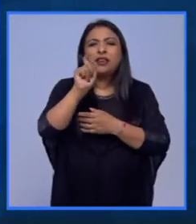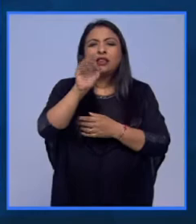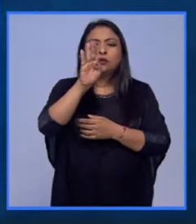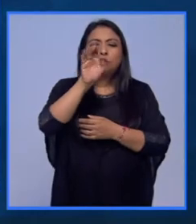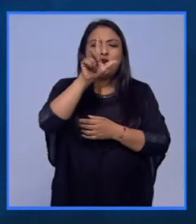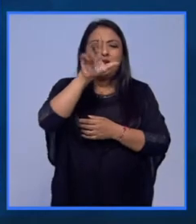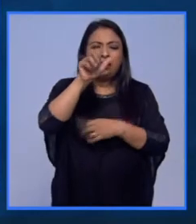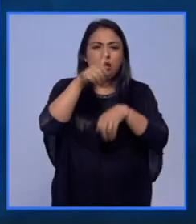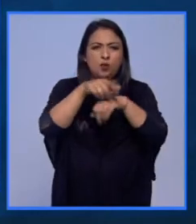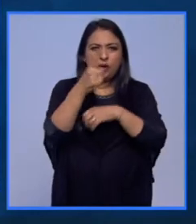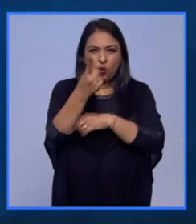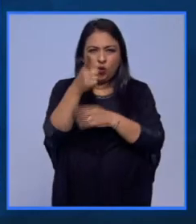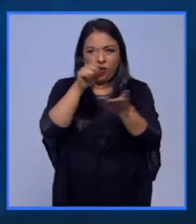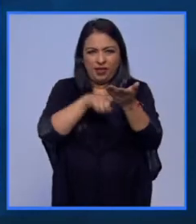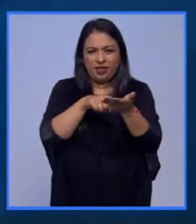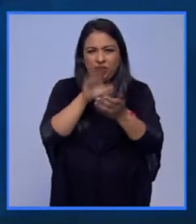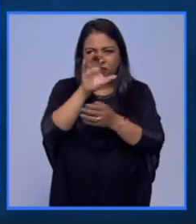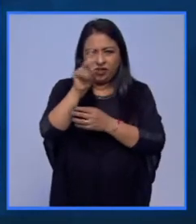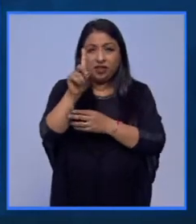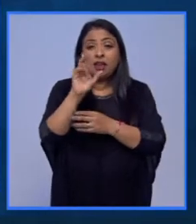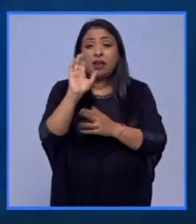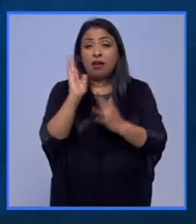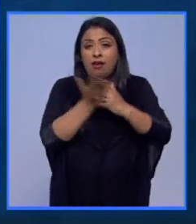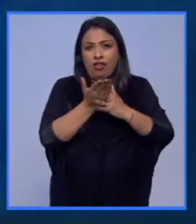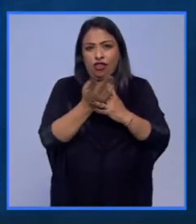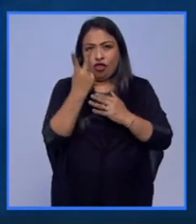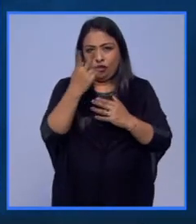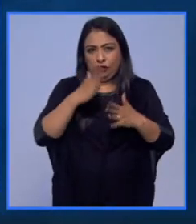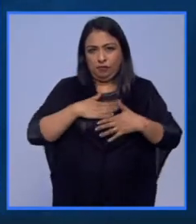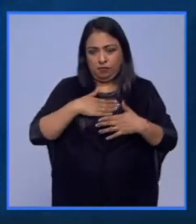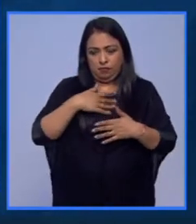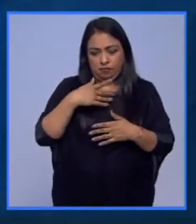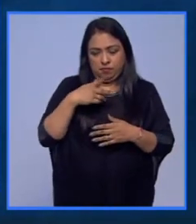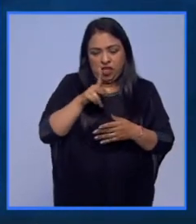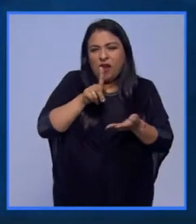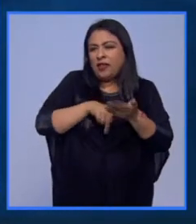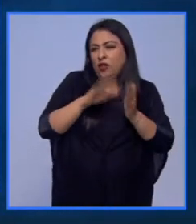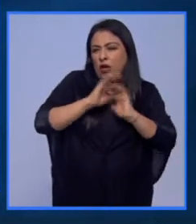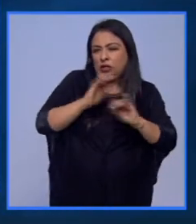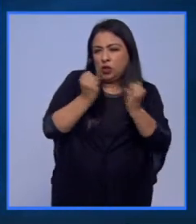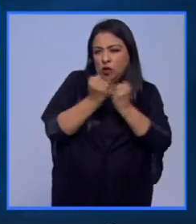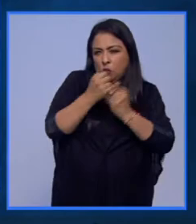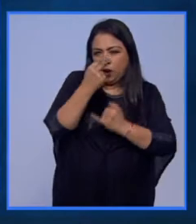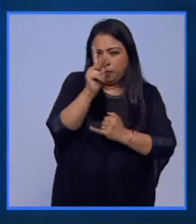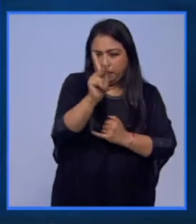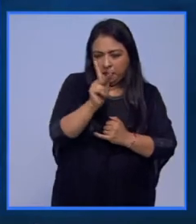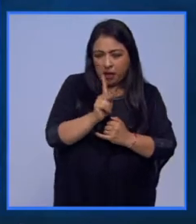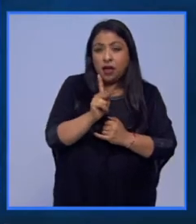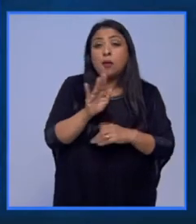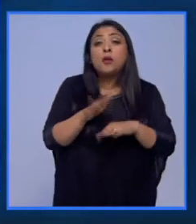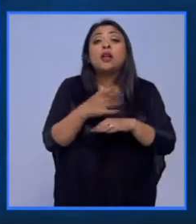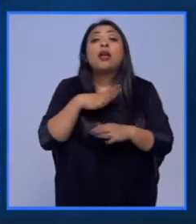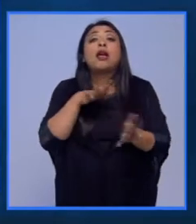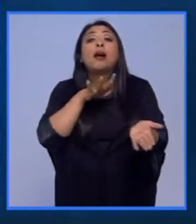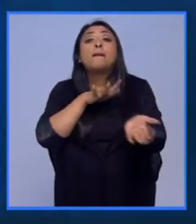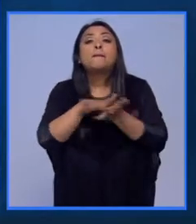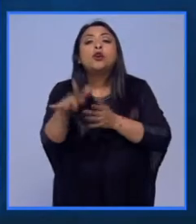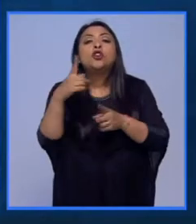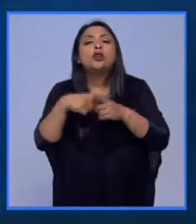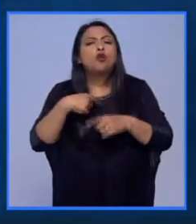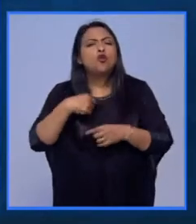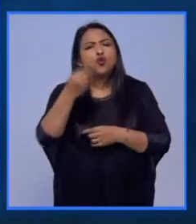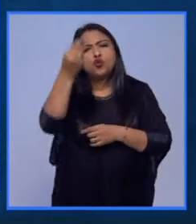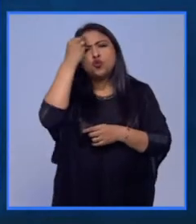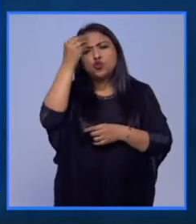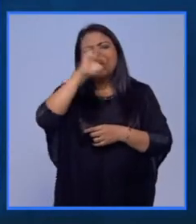número 1 que está en el disco, que se llama Dos partes de mí, que se titula igual que el CD, porque está la colaboración de un genio del jazz,